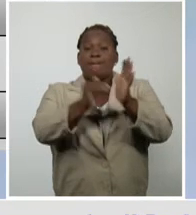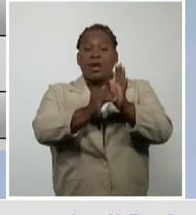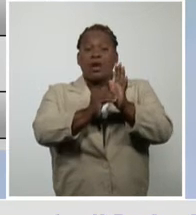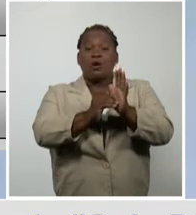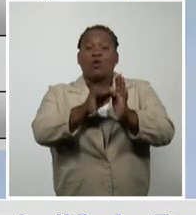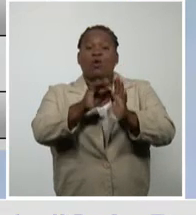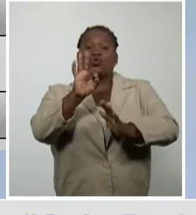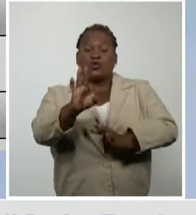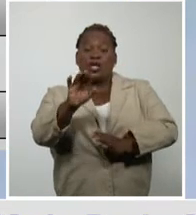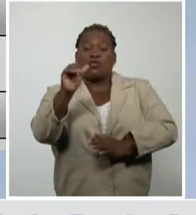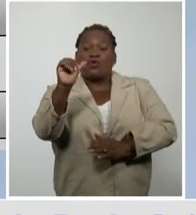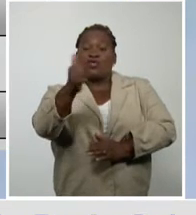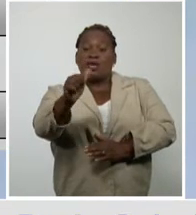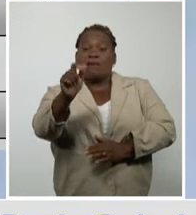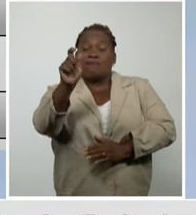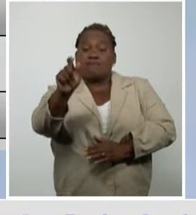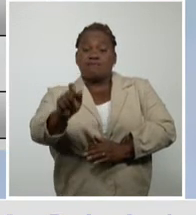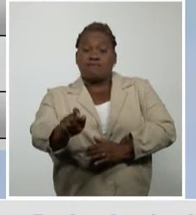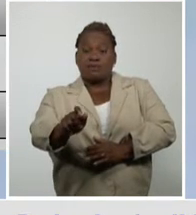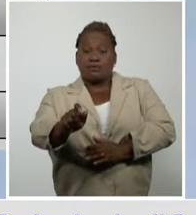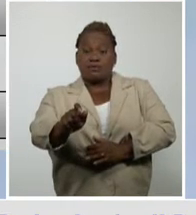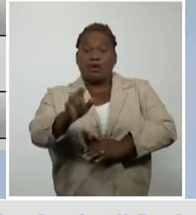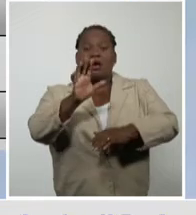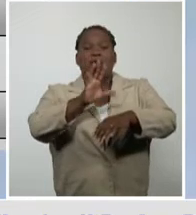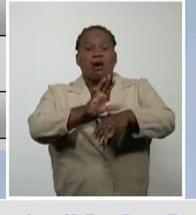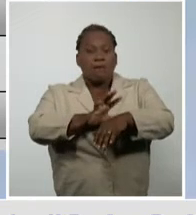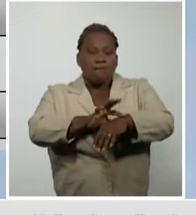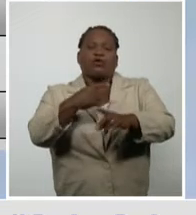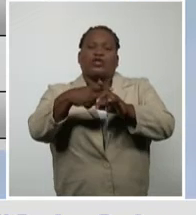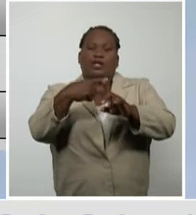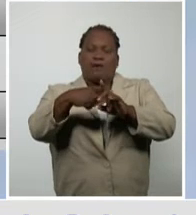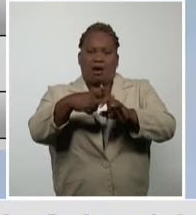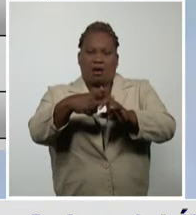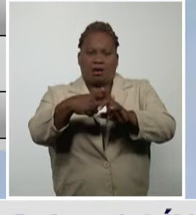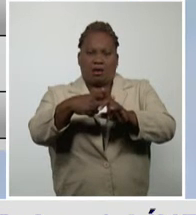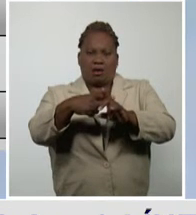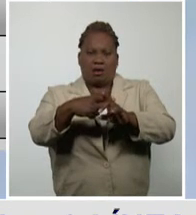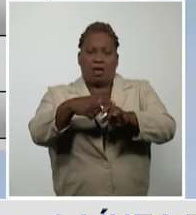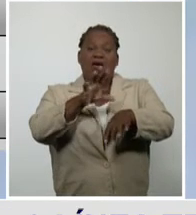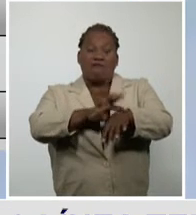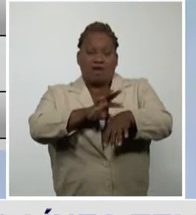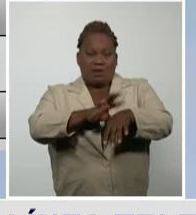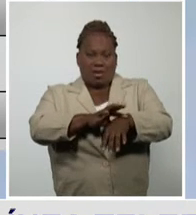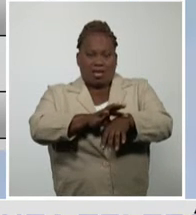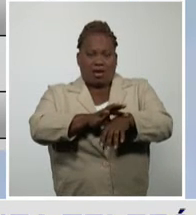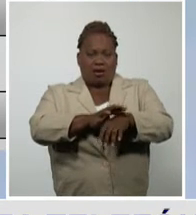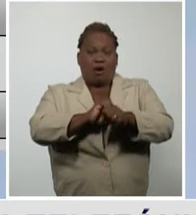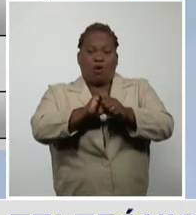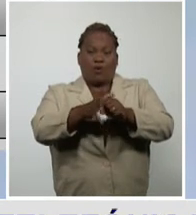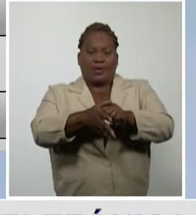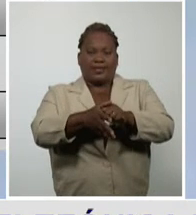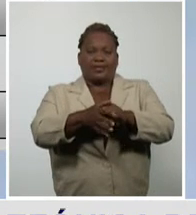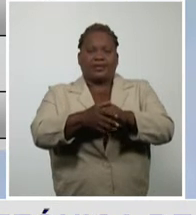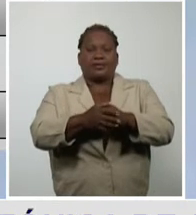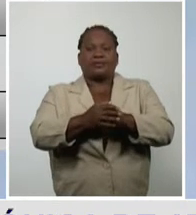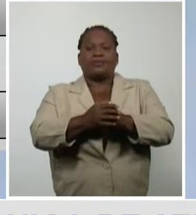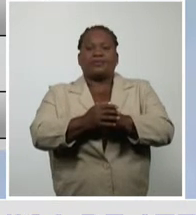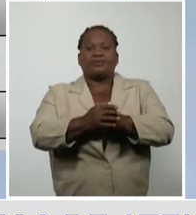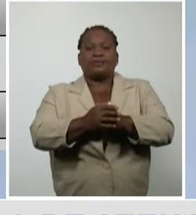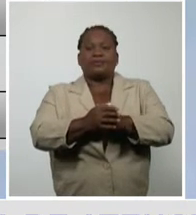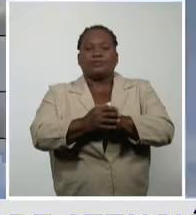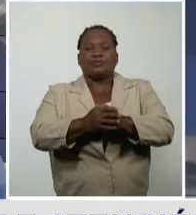1.810 personas han resultado positivas al SARS-CoV-2 y a la enfermedad que es la